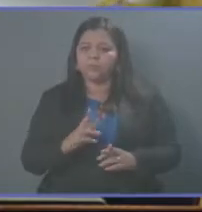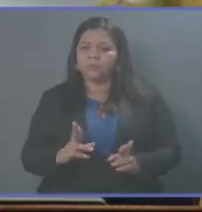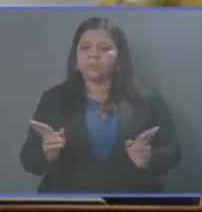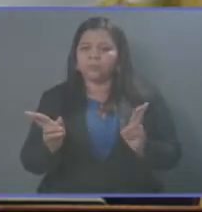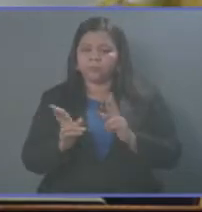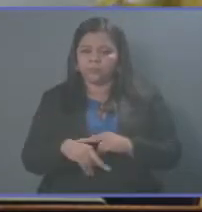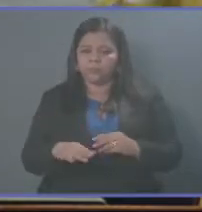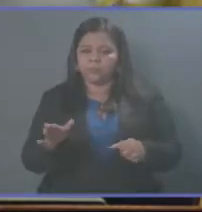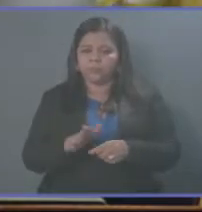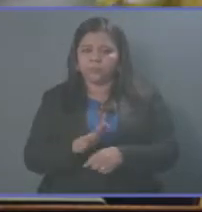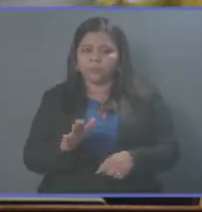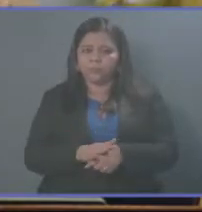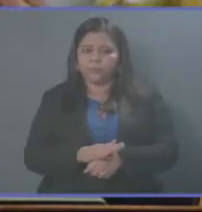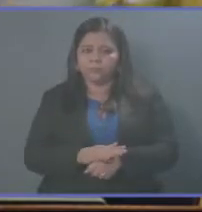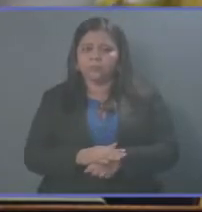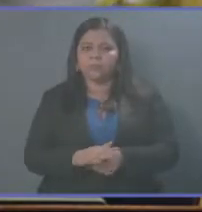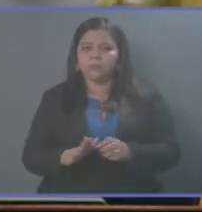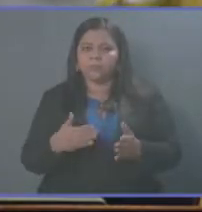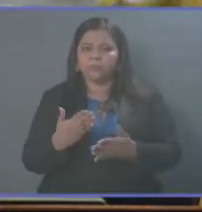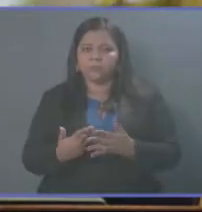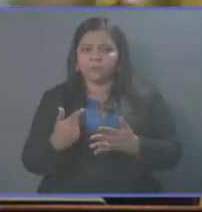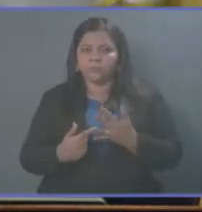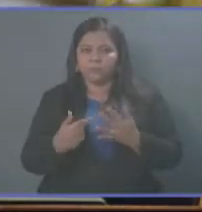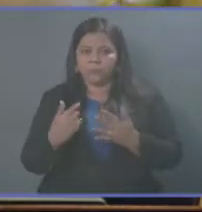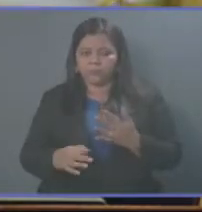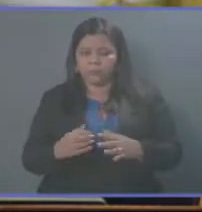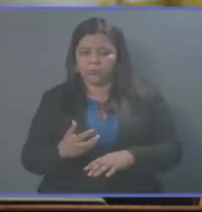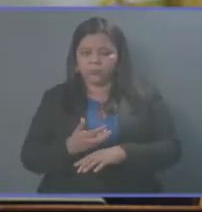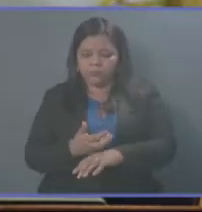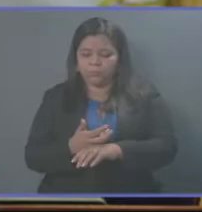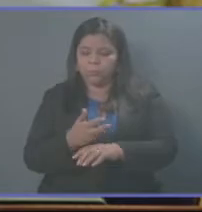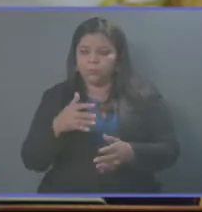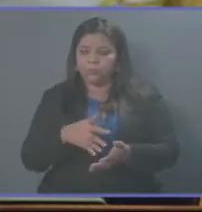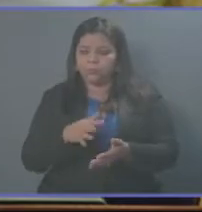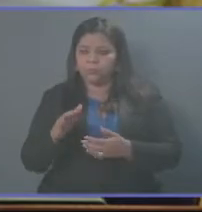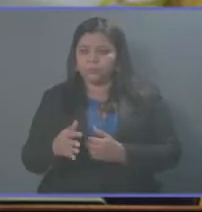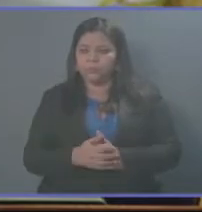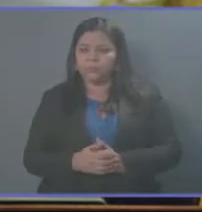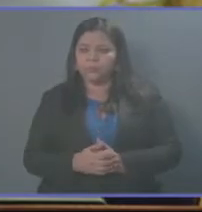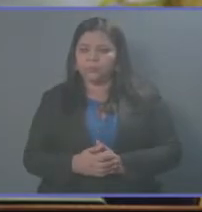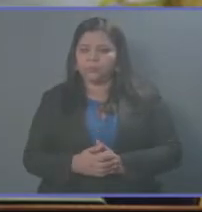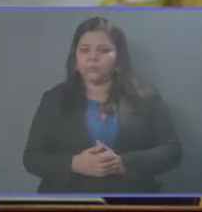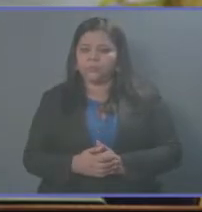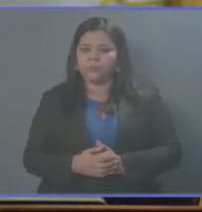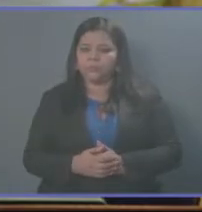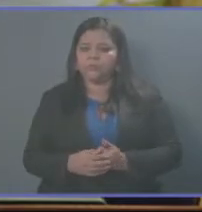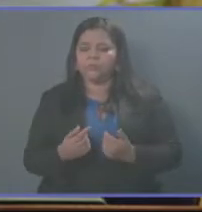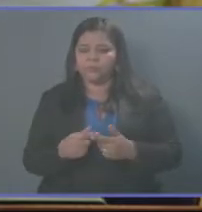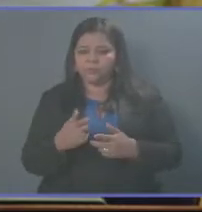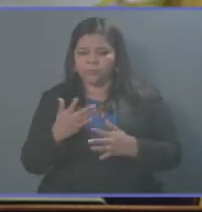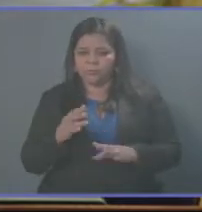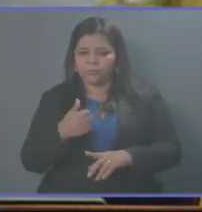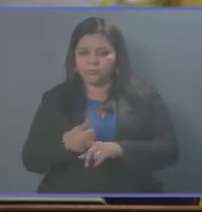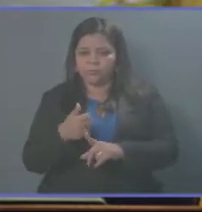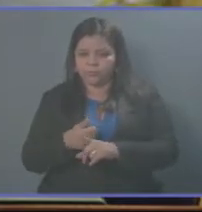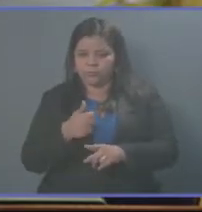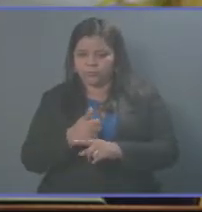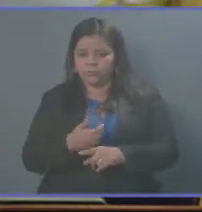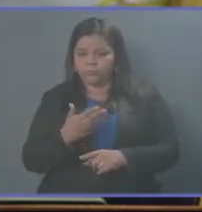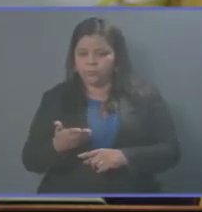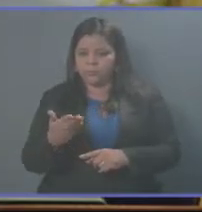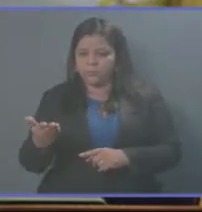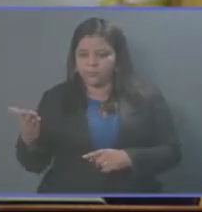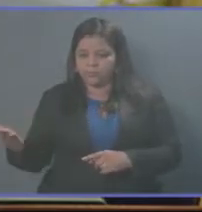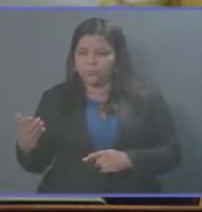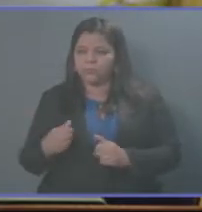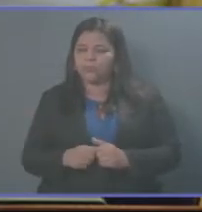reforma integral a la Ley de Transporte Público que resuelva cada uno de los aspectos vinculados con